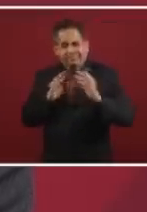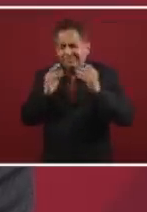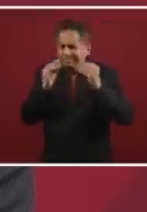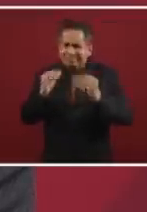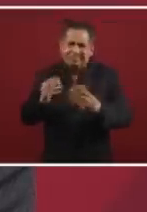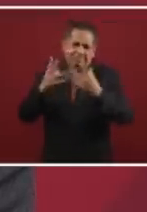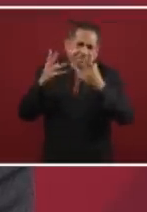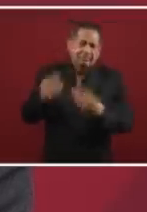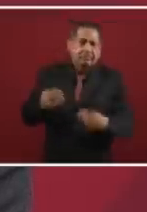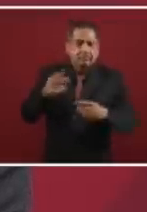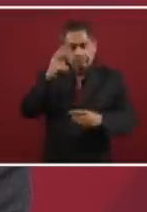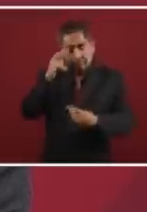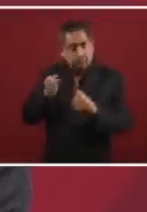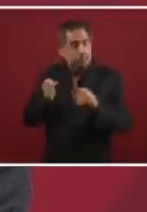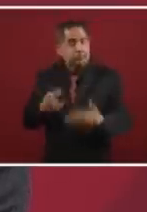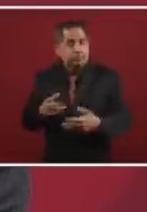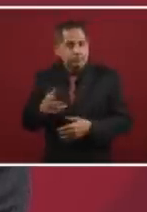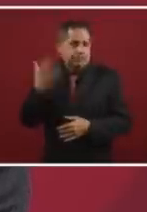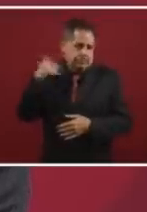la historia de méxico